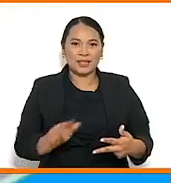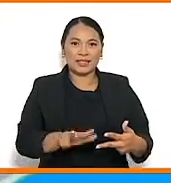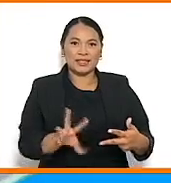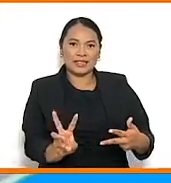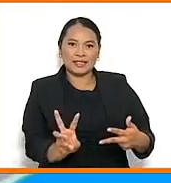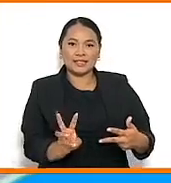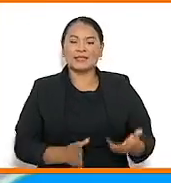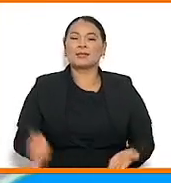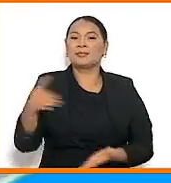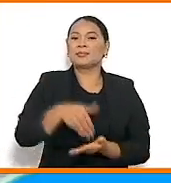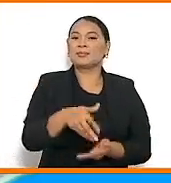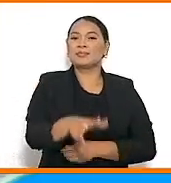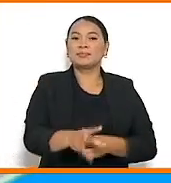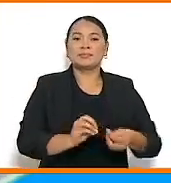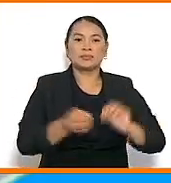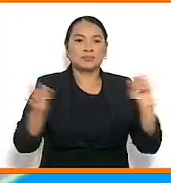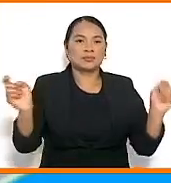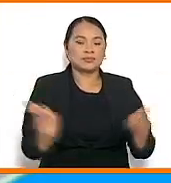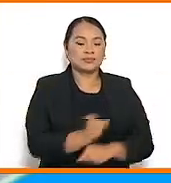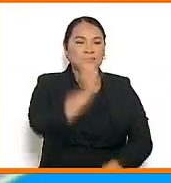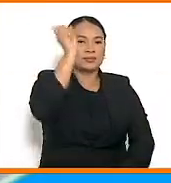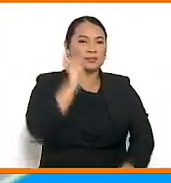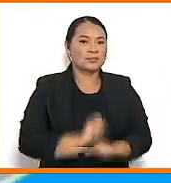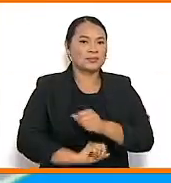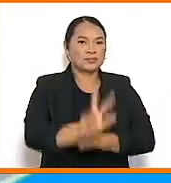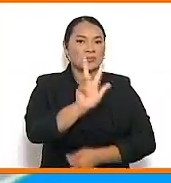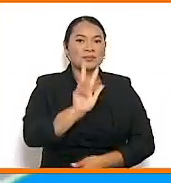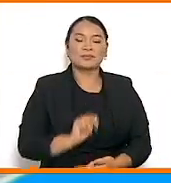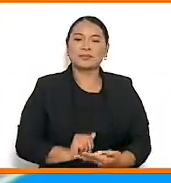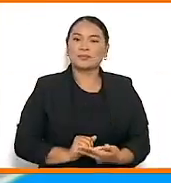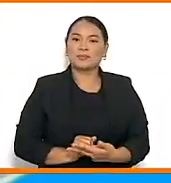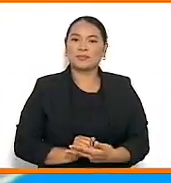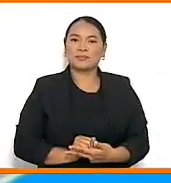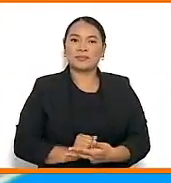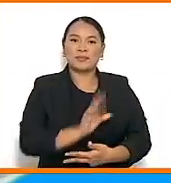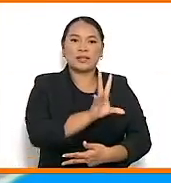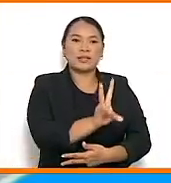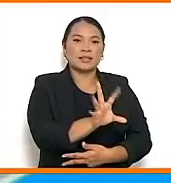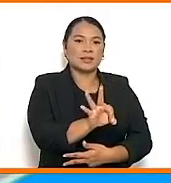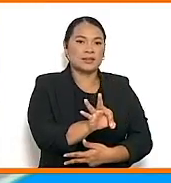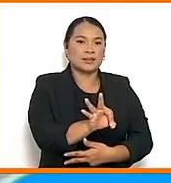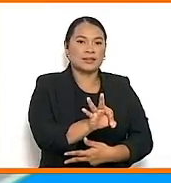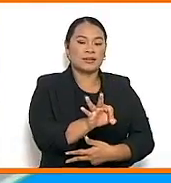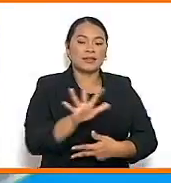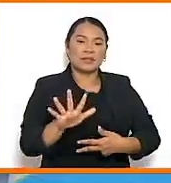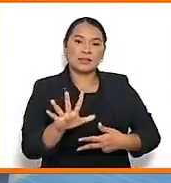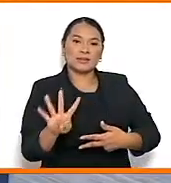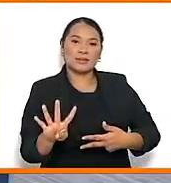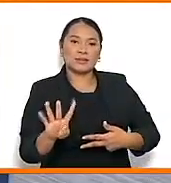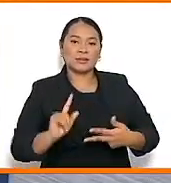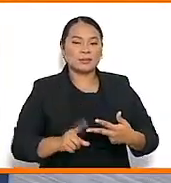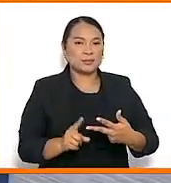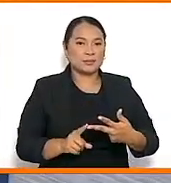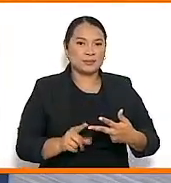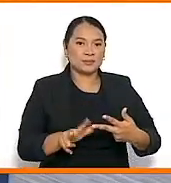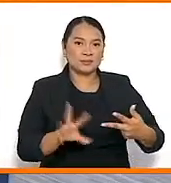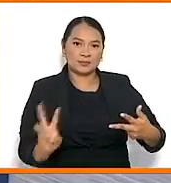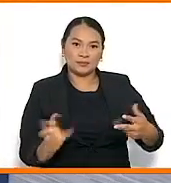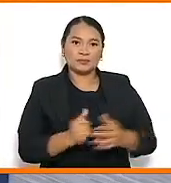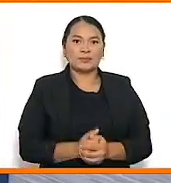36. Con mucho gusto te repito, tus tres números ganadores son 79, 54 y